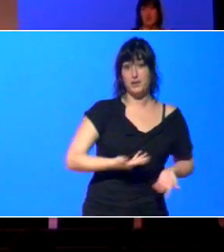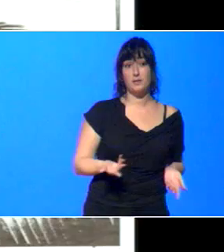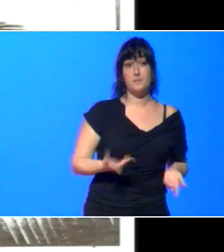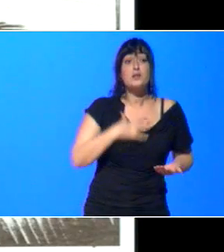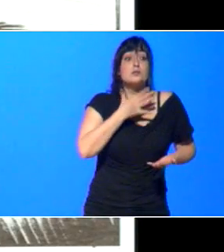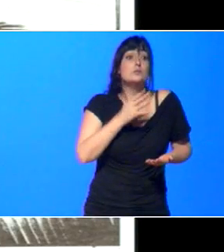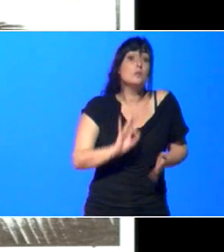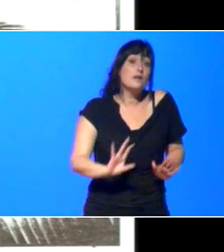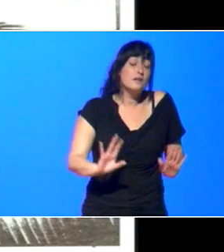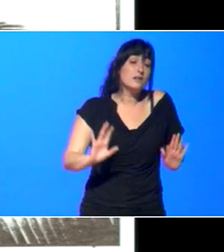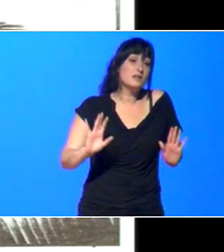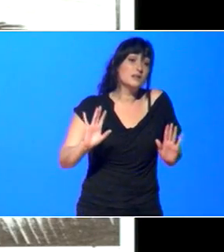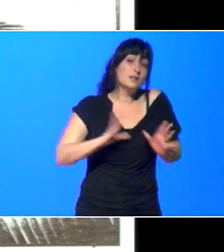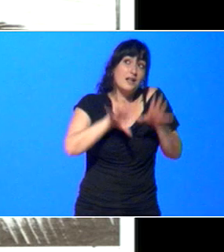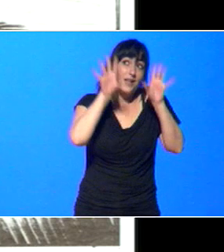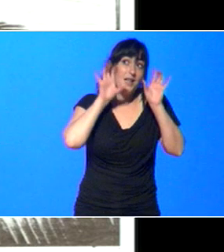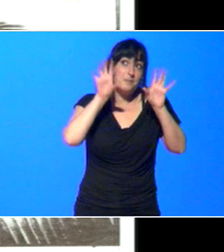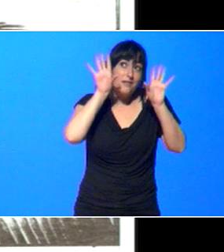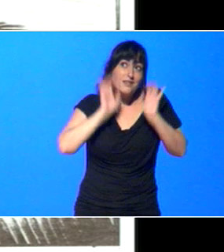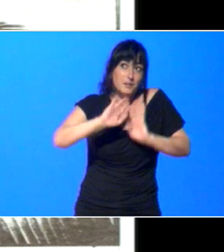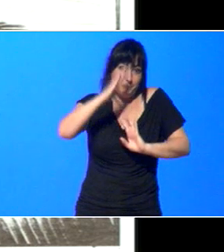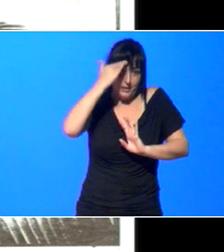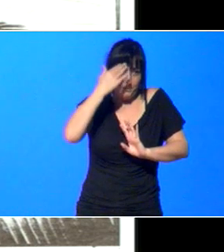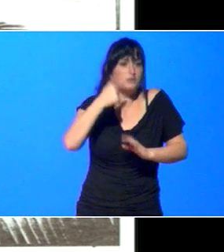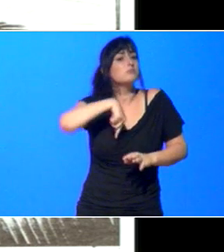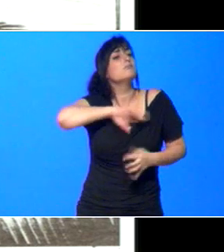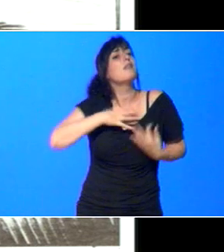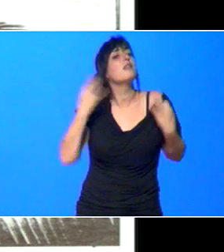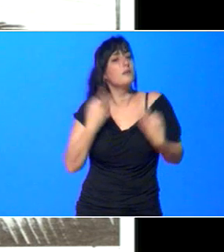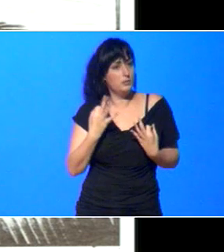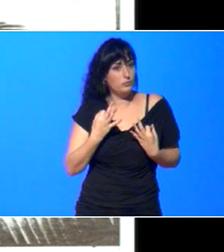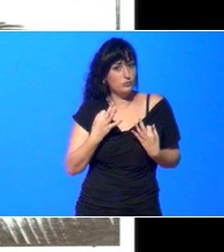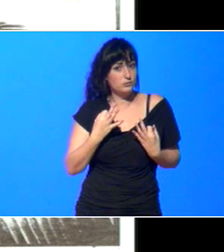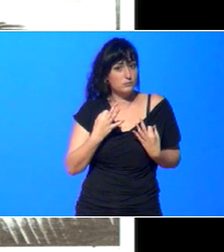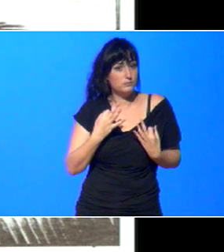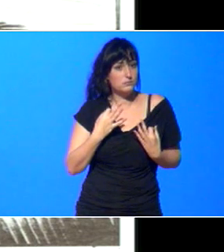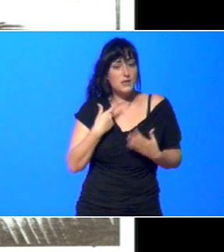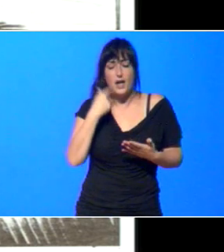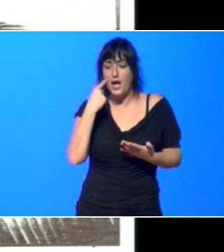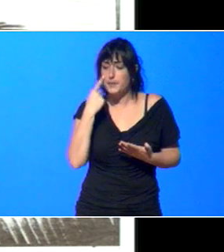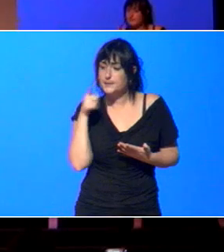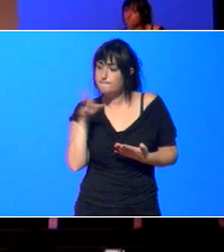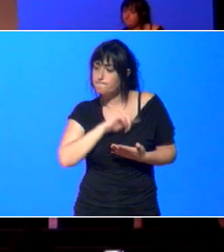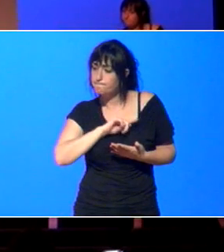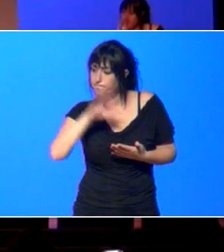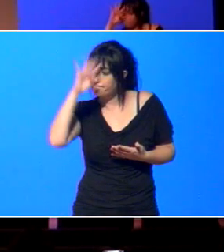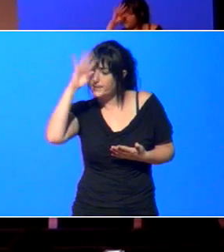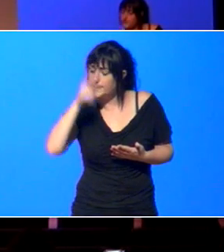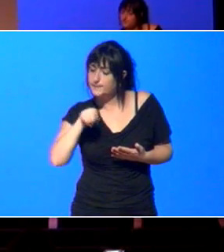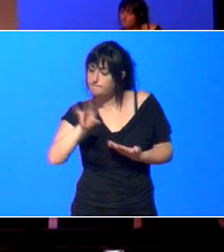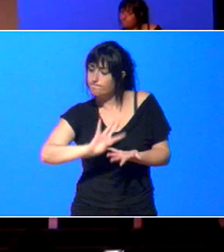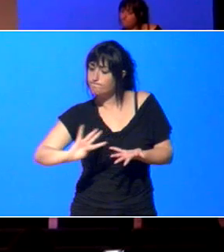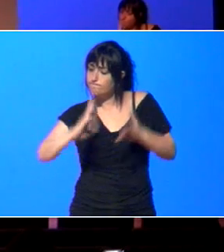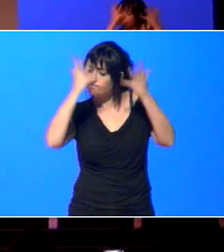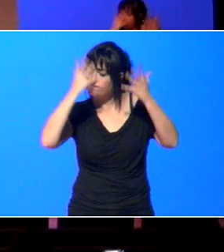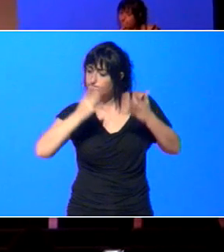principal aprendizaje que tenemos que hacer es cómo hacer esta revolución ética que el roto nos